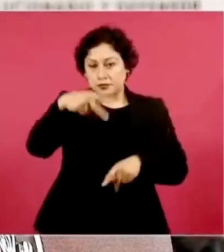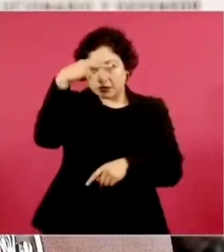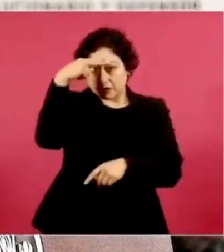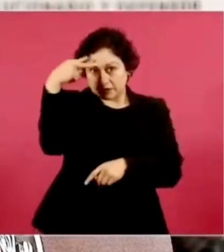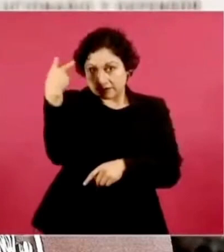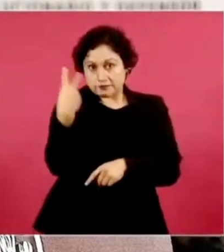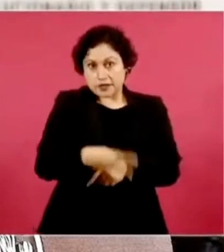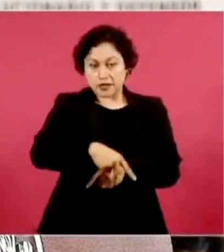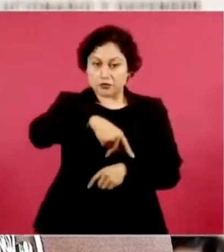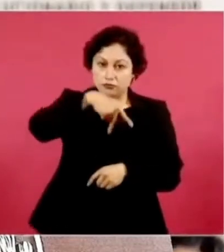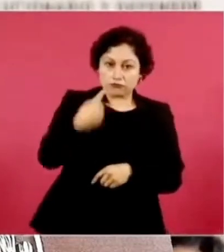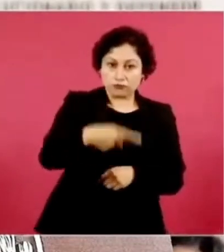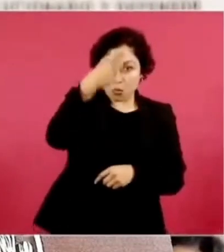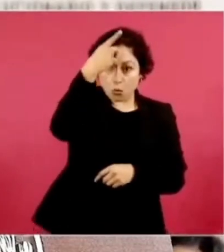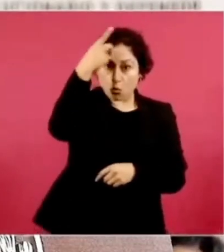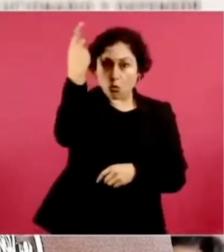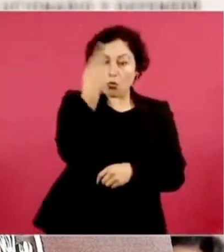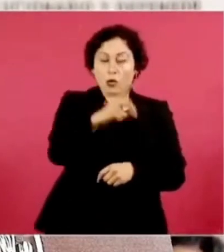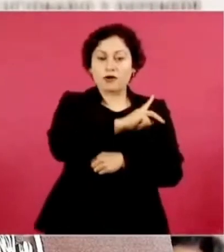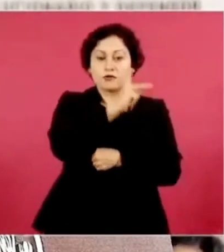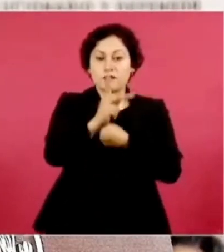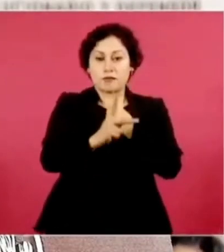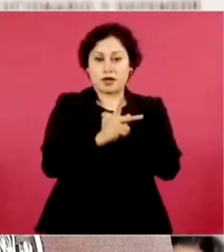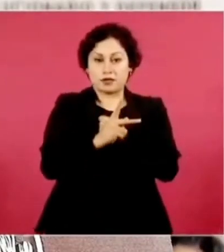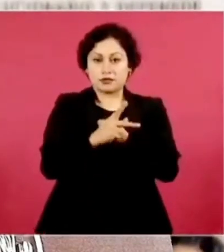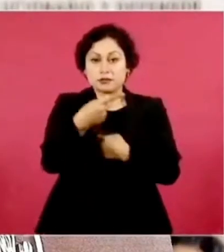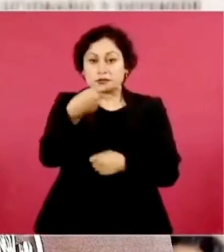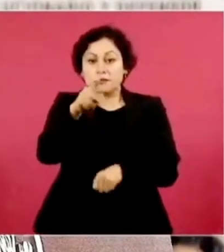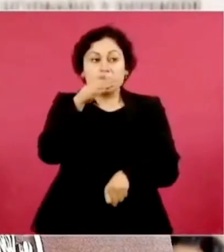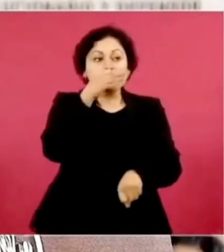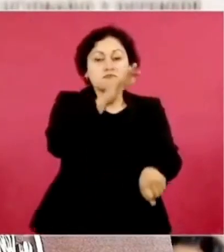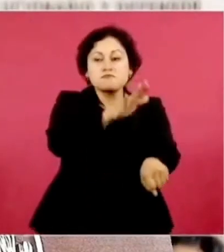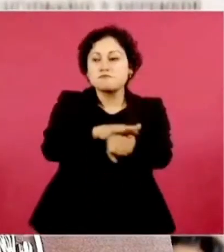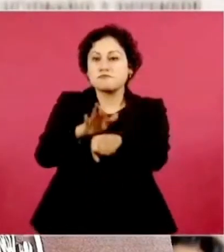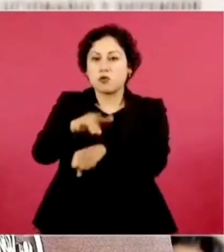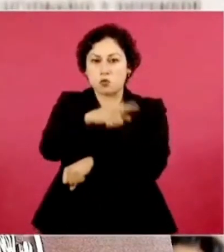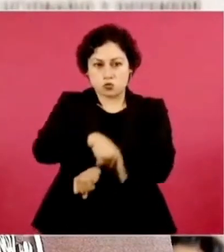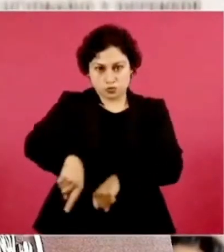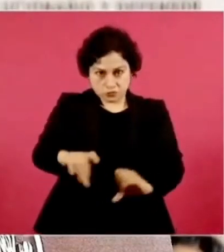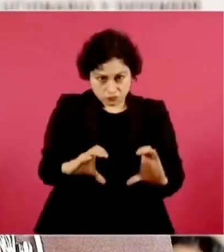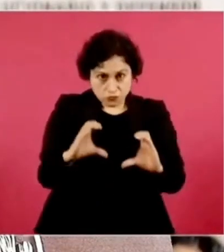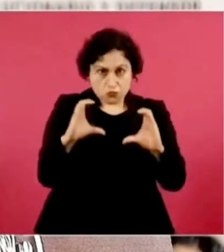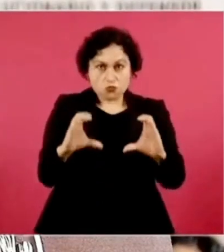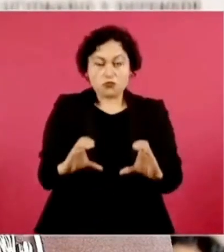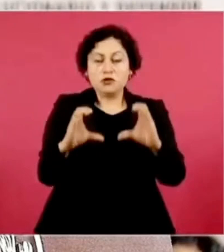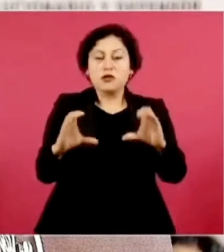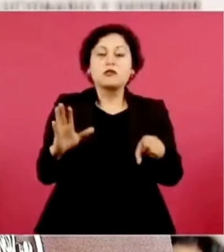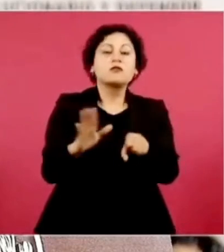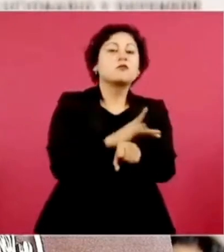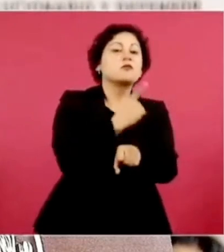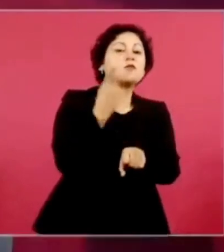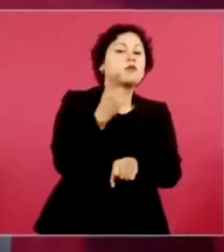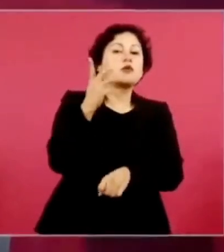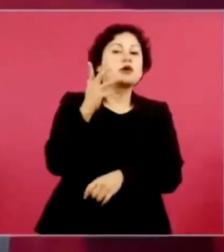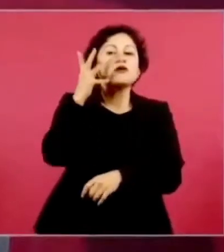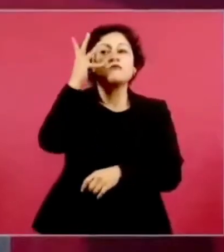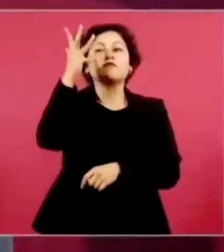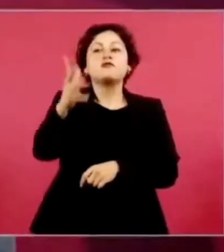nación, pero no se confíen, porque en años futuros algunos males